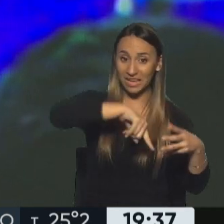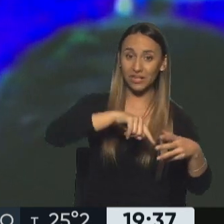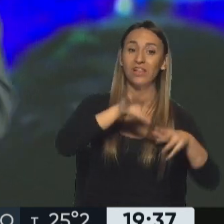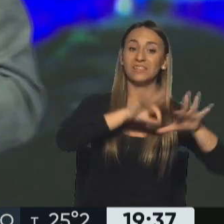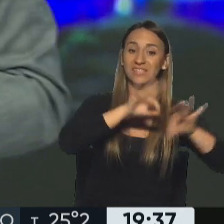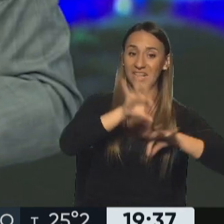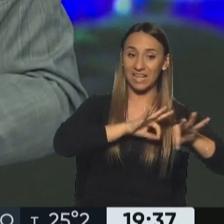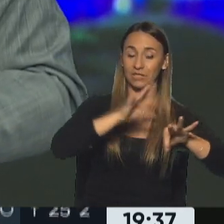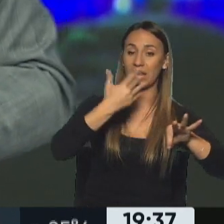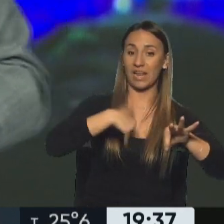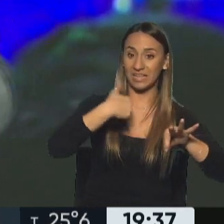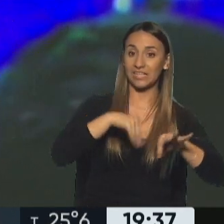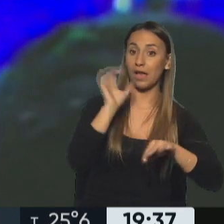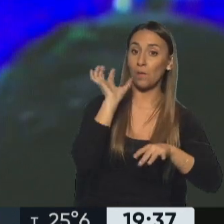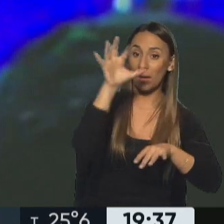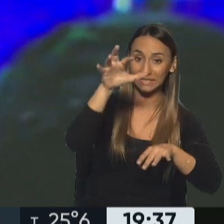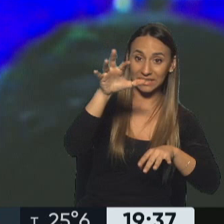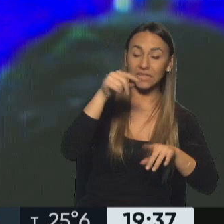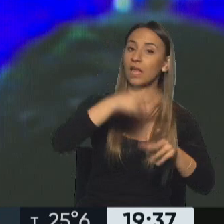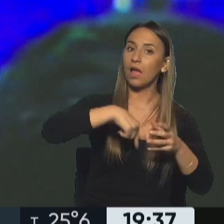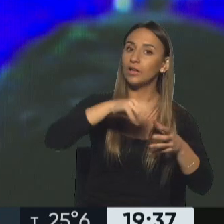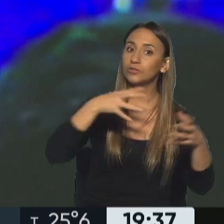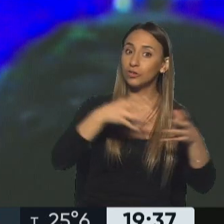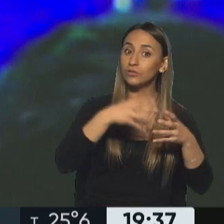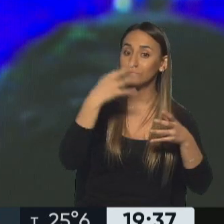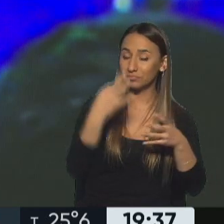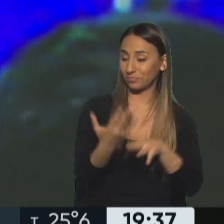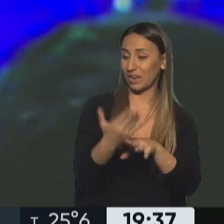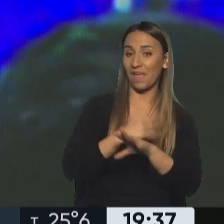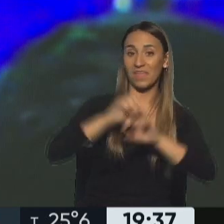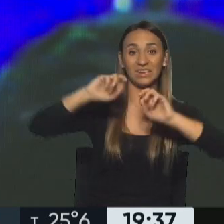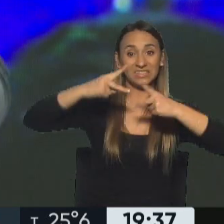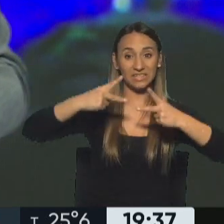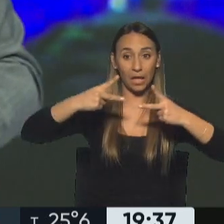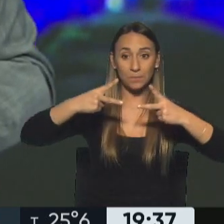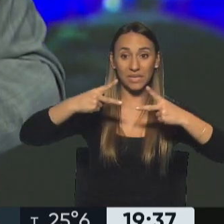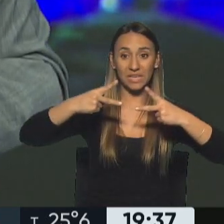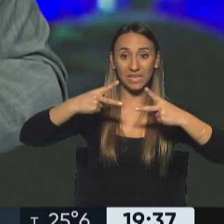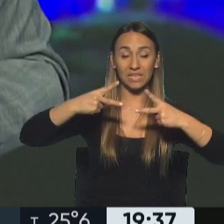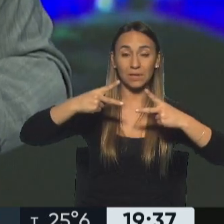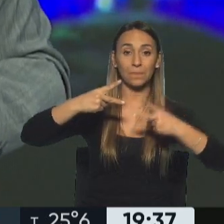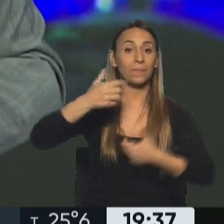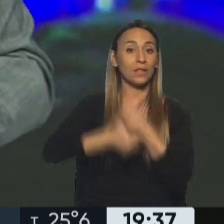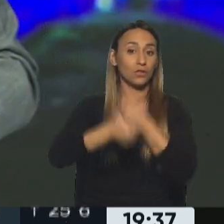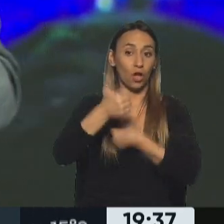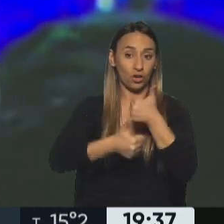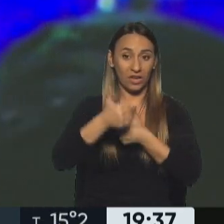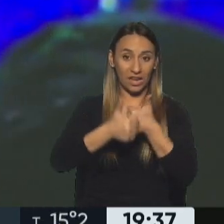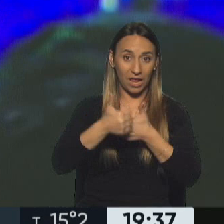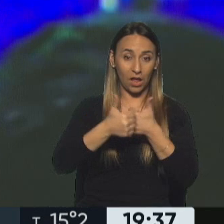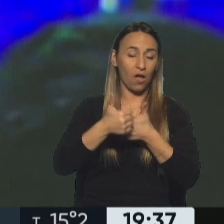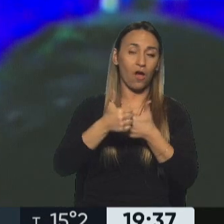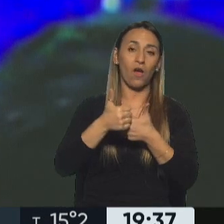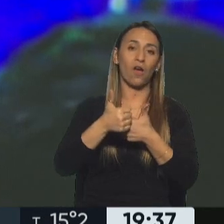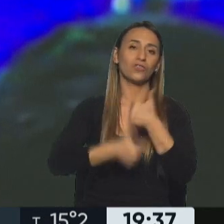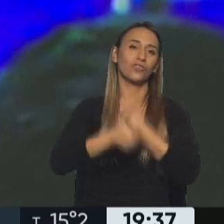seleccionado argentino de básquetbol, que había dejado en semifinales del American Cup, es la Copa América de